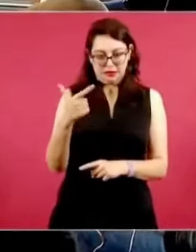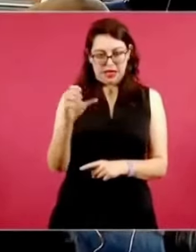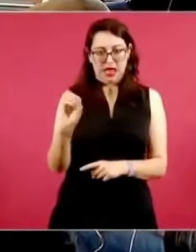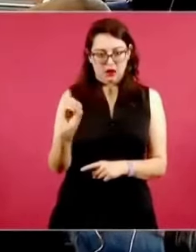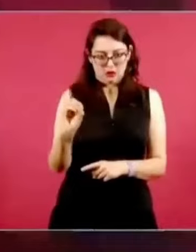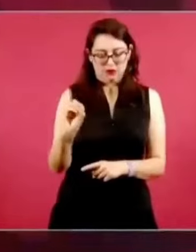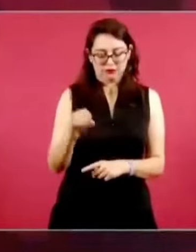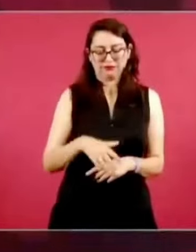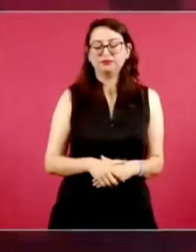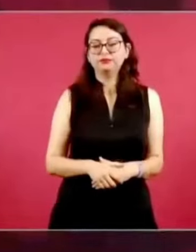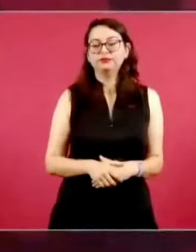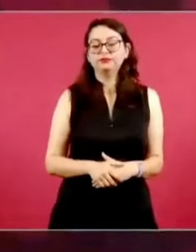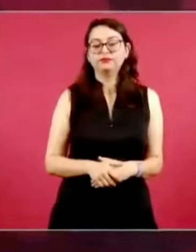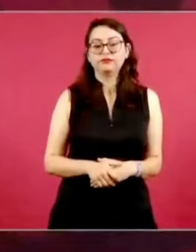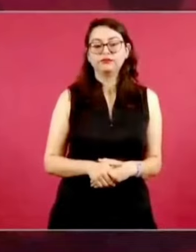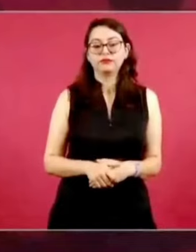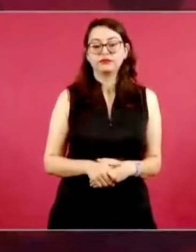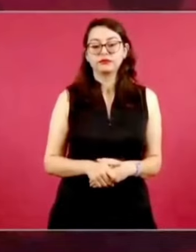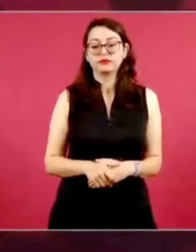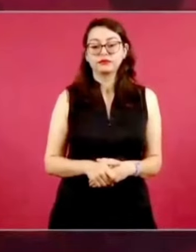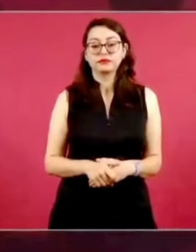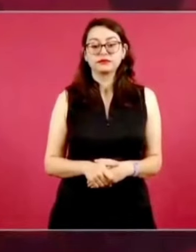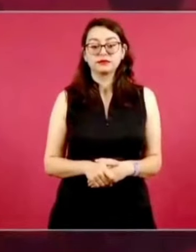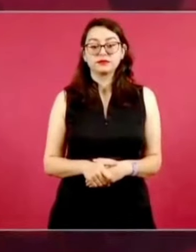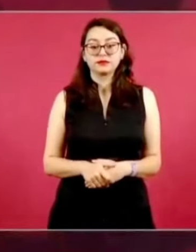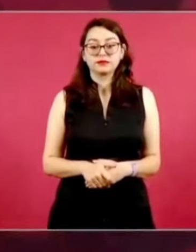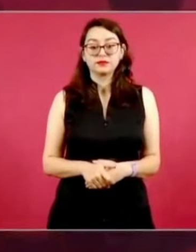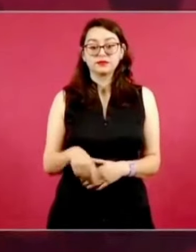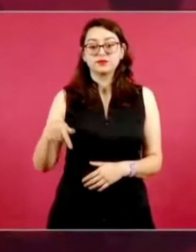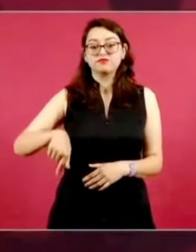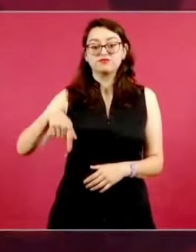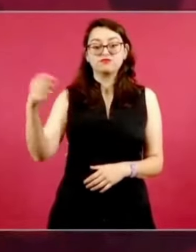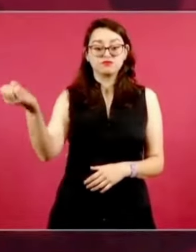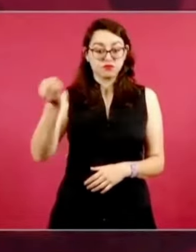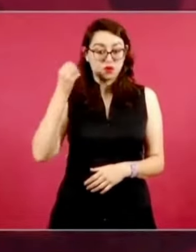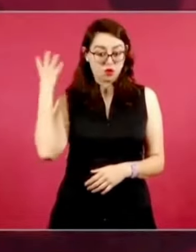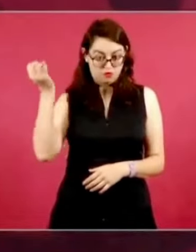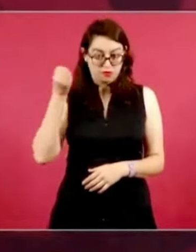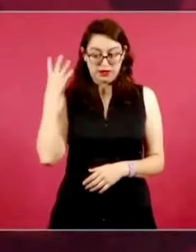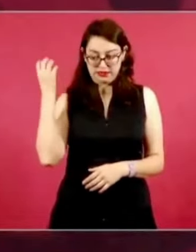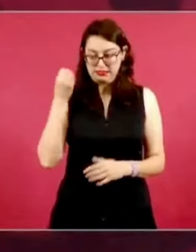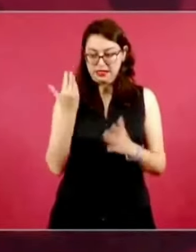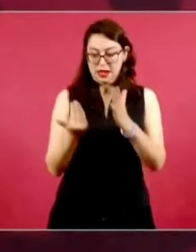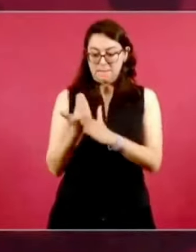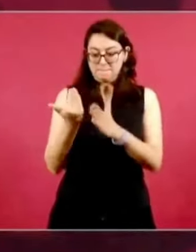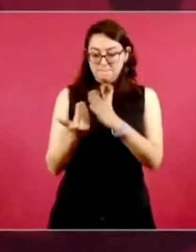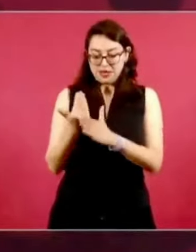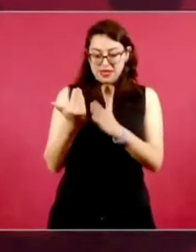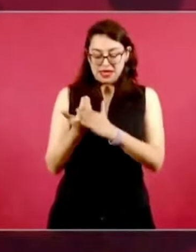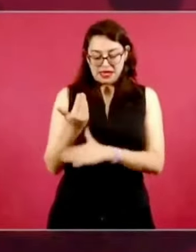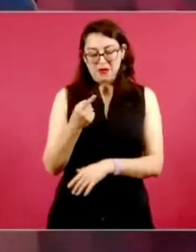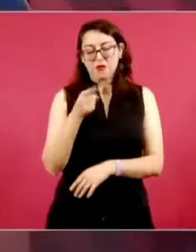conferencias Como dijo un escritor de estos este de